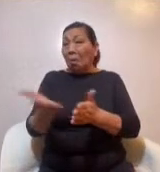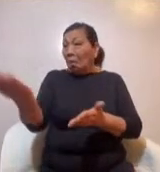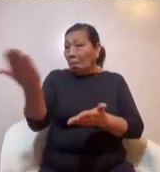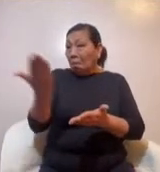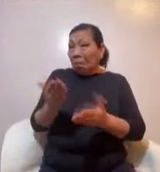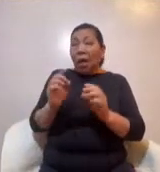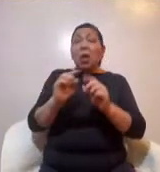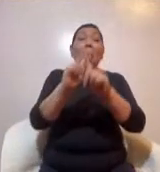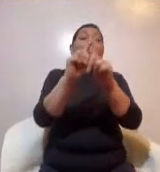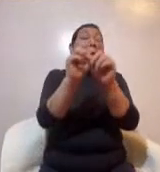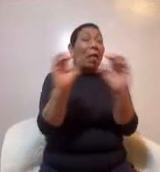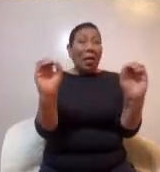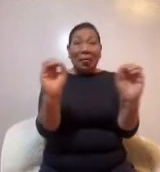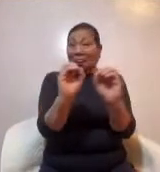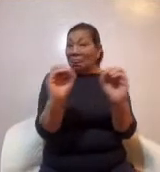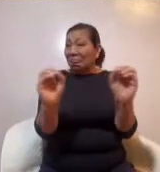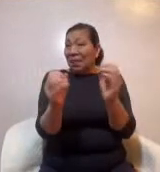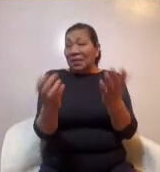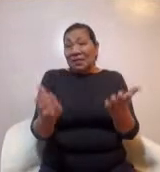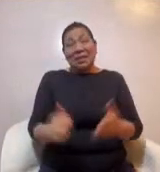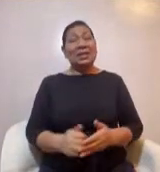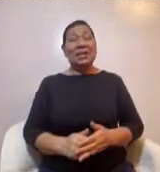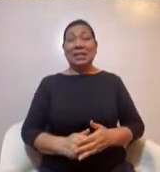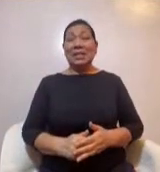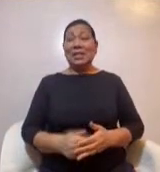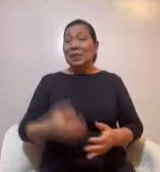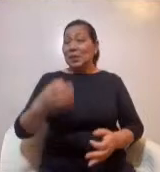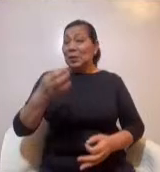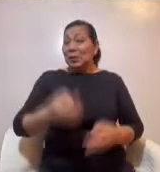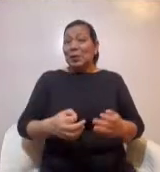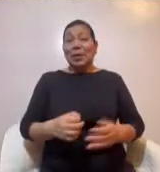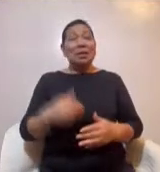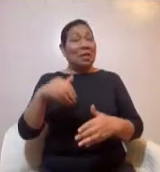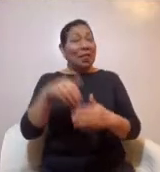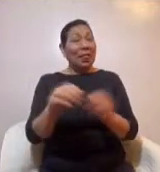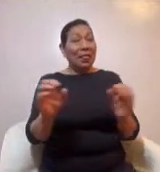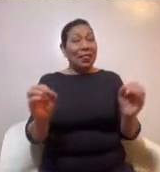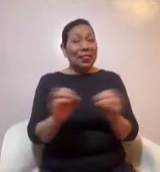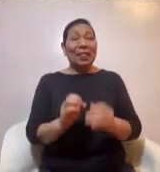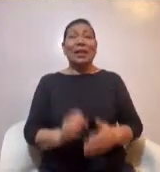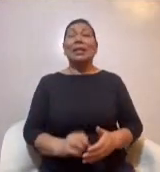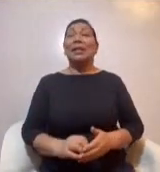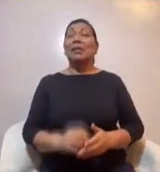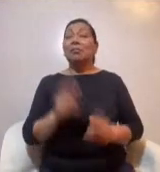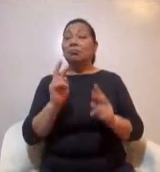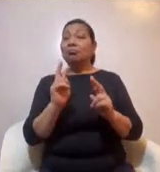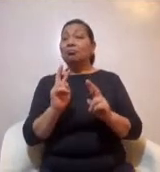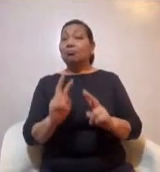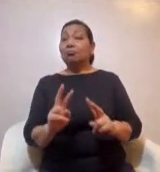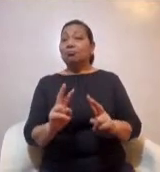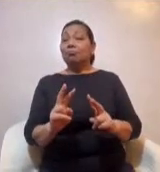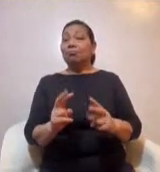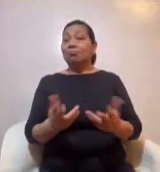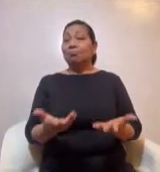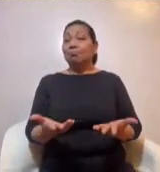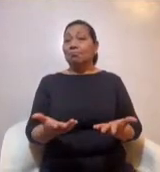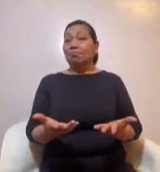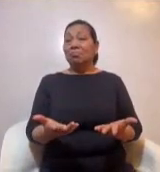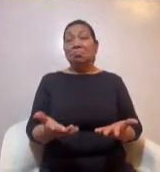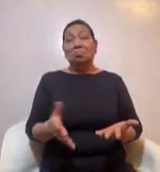no le piden, no le preguntan, bueno, por lo menos en la sentencia ni en el voto particular se